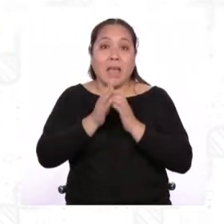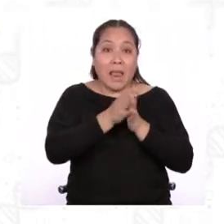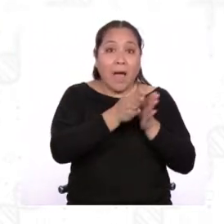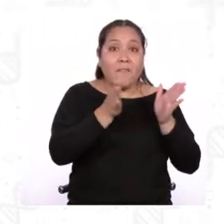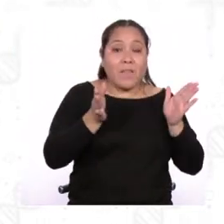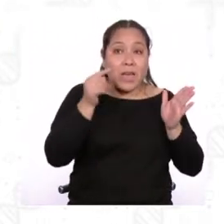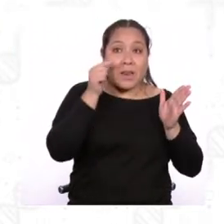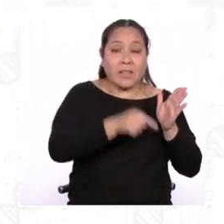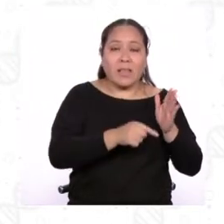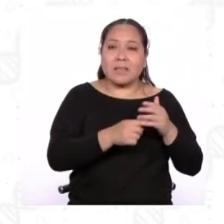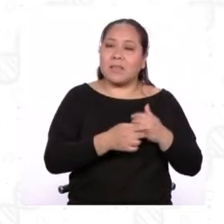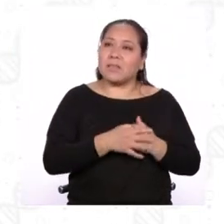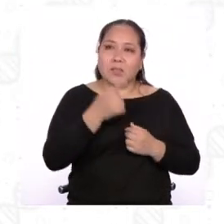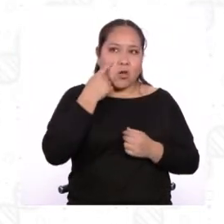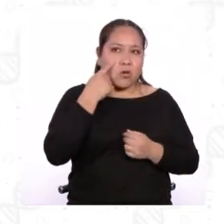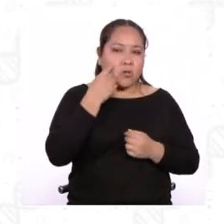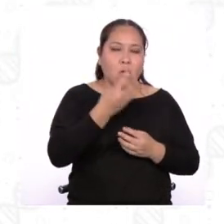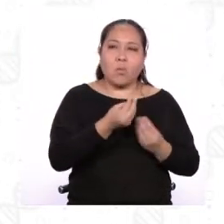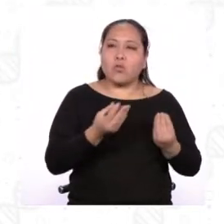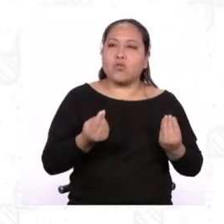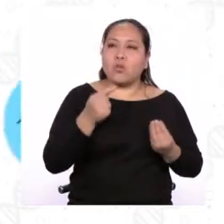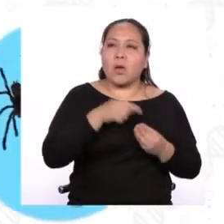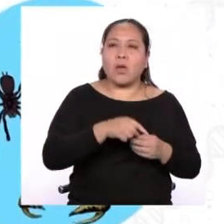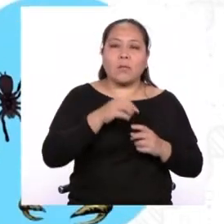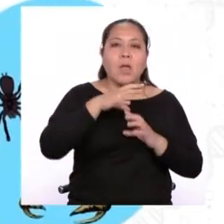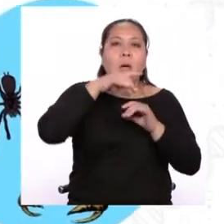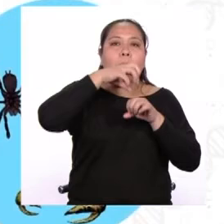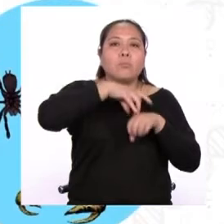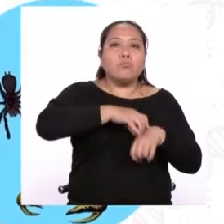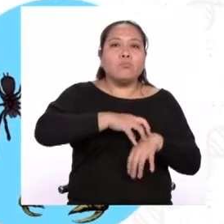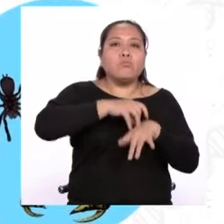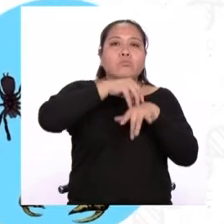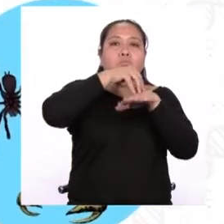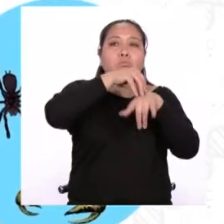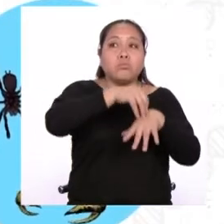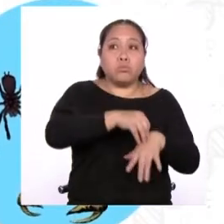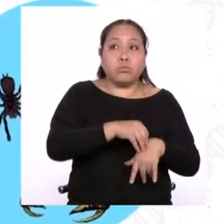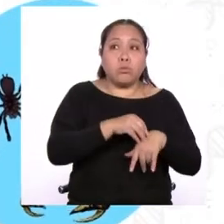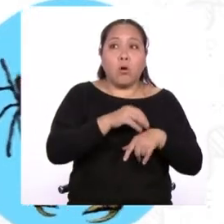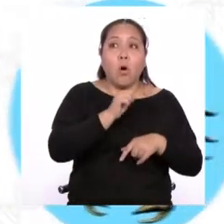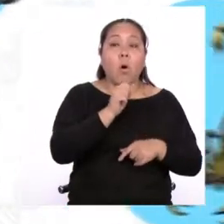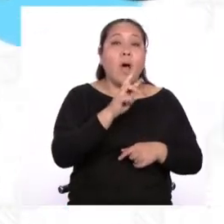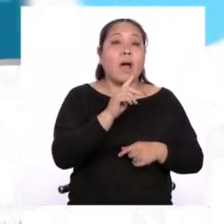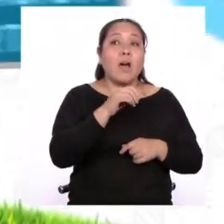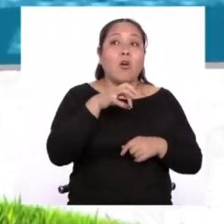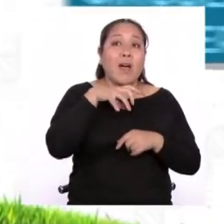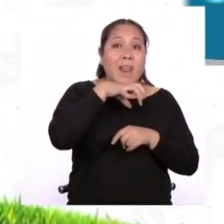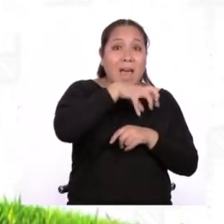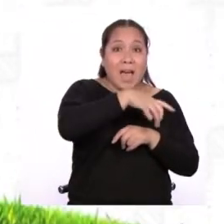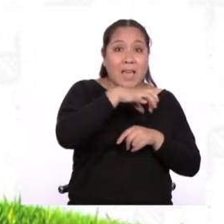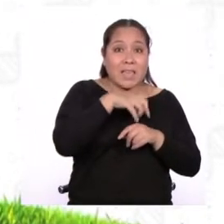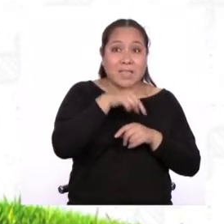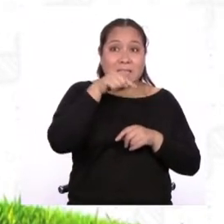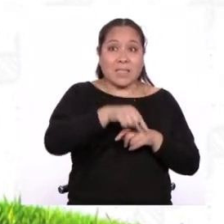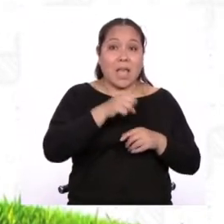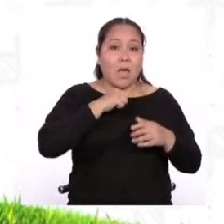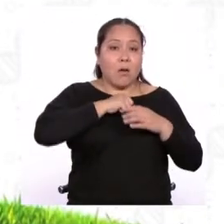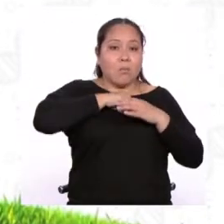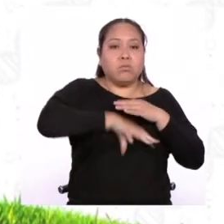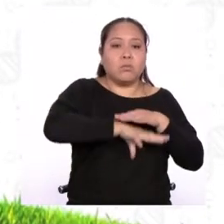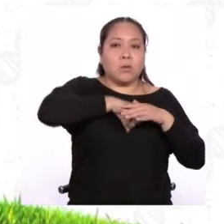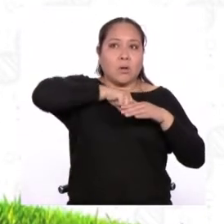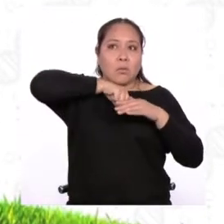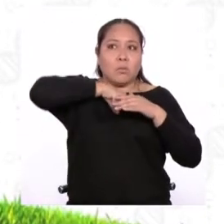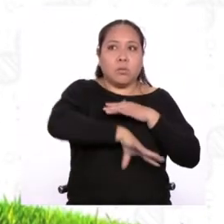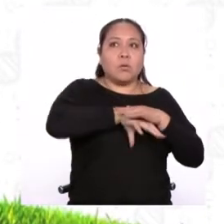abierta es muy común en los moluscos y artrópodos. En estos animales, el corazón bombea la hemolinfa, un